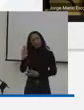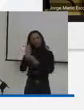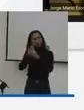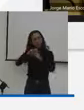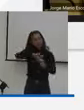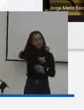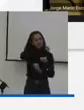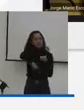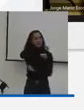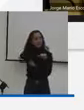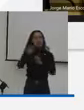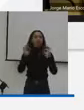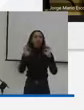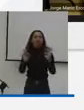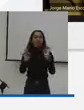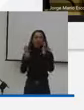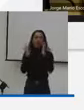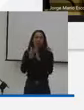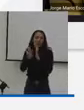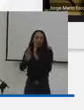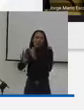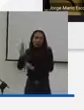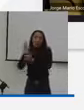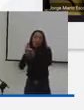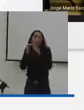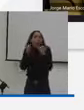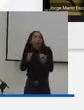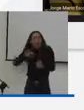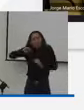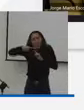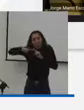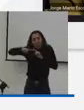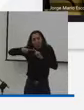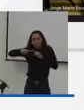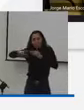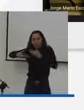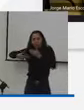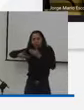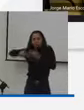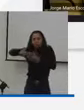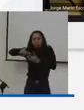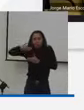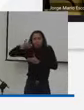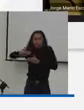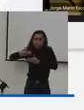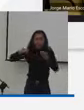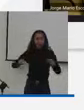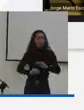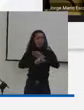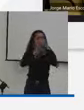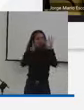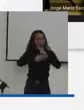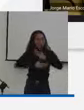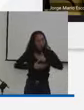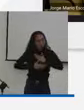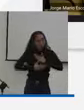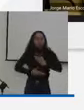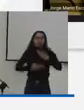se viene otorgando la ley. Estamos en el primer foro y estamos en toda la disposición de recibir